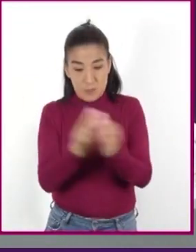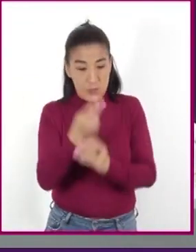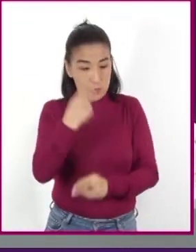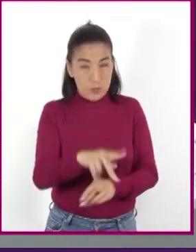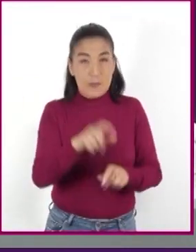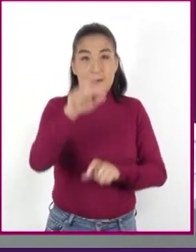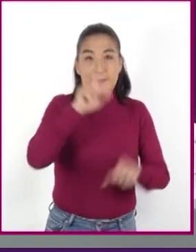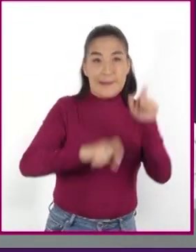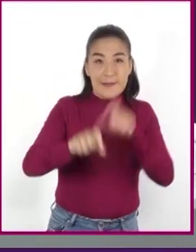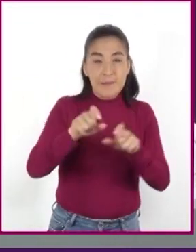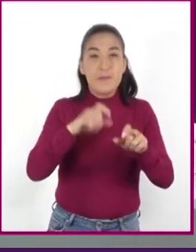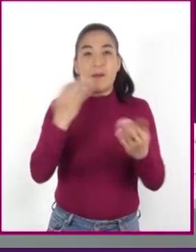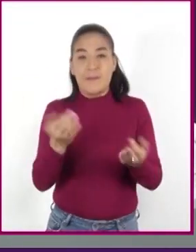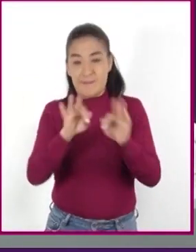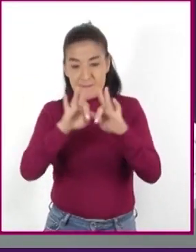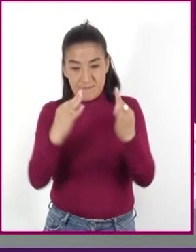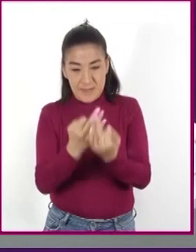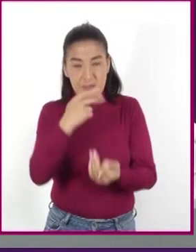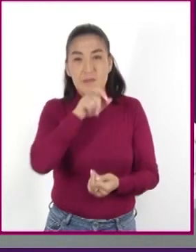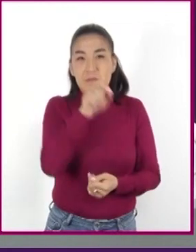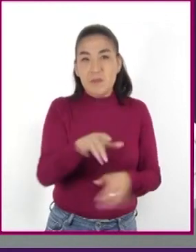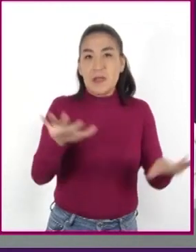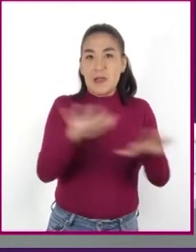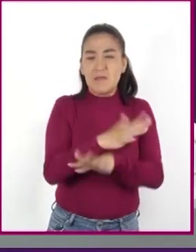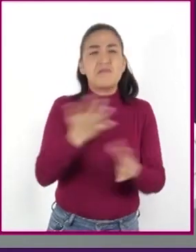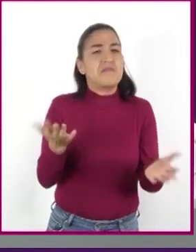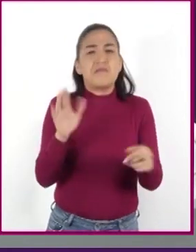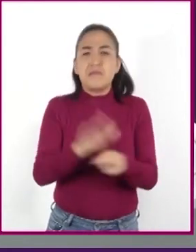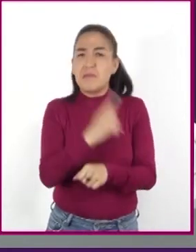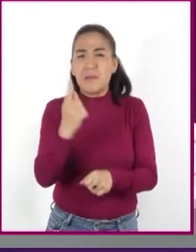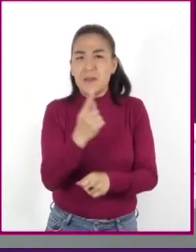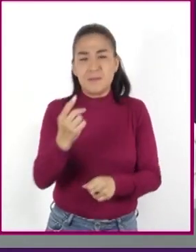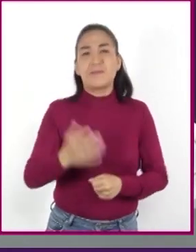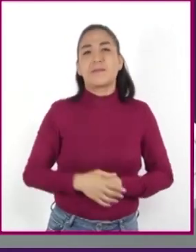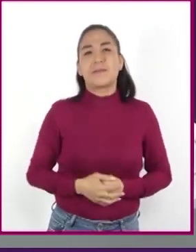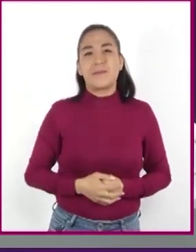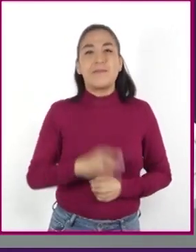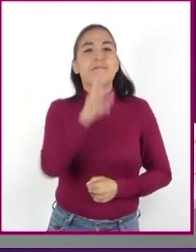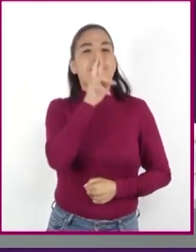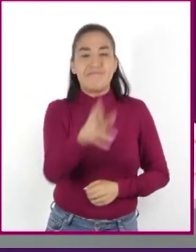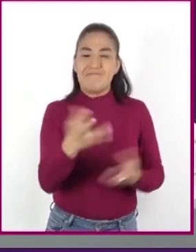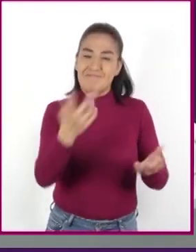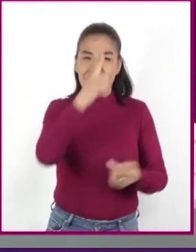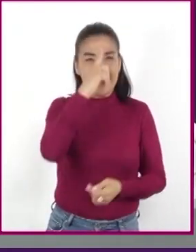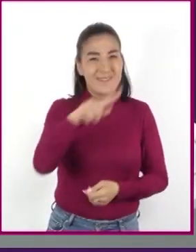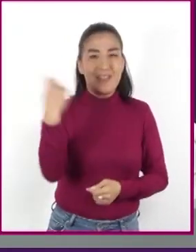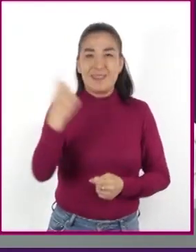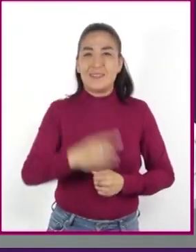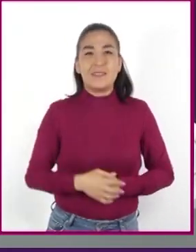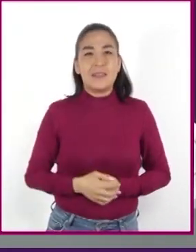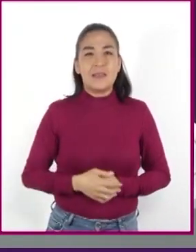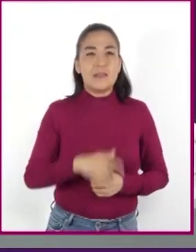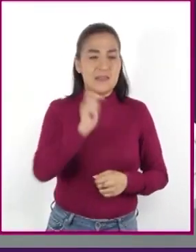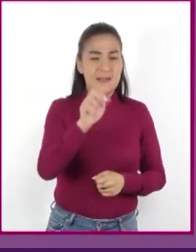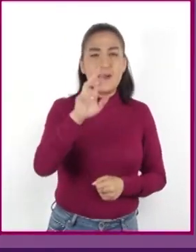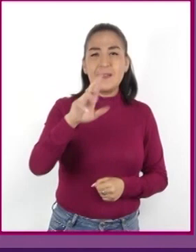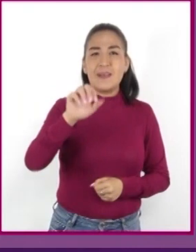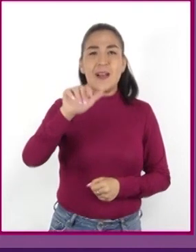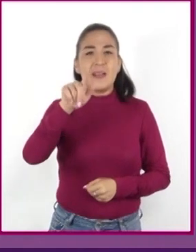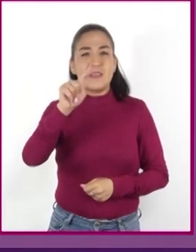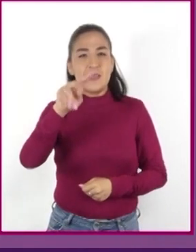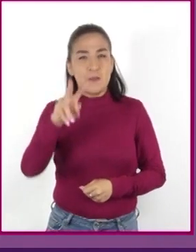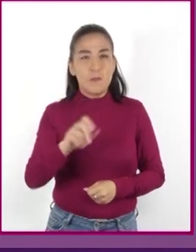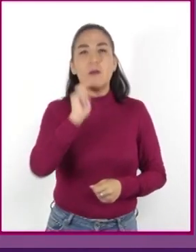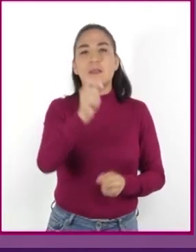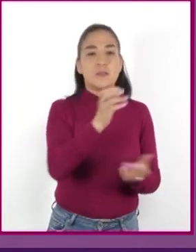físicas y químicas? ¿Por qué? Las respuestas son sencillas. Los reactivos son el cobre